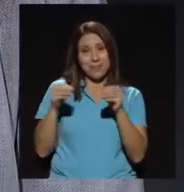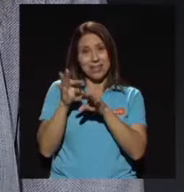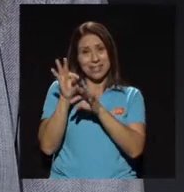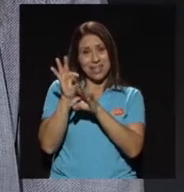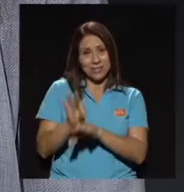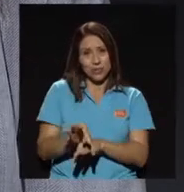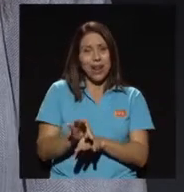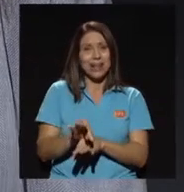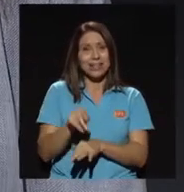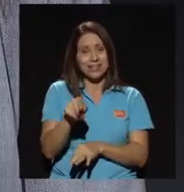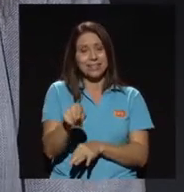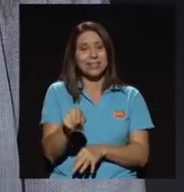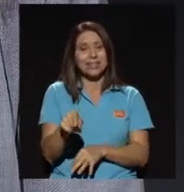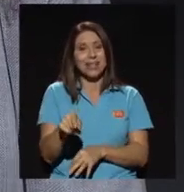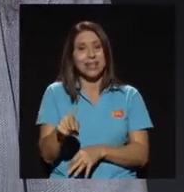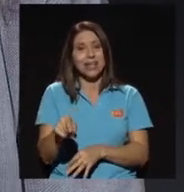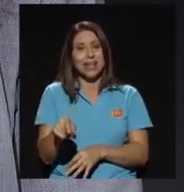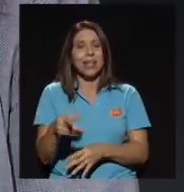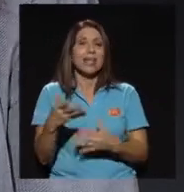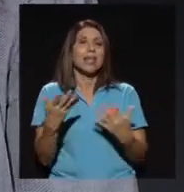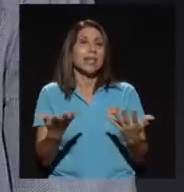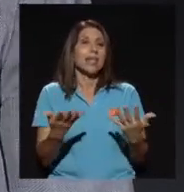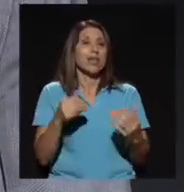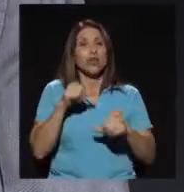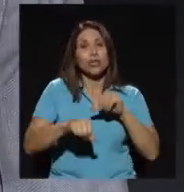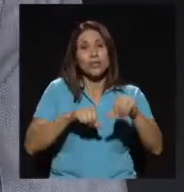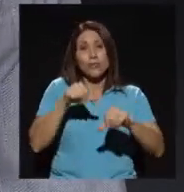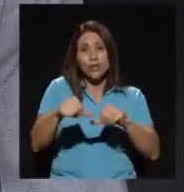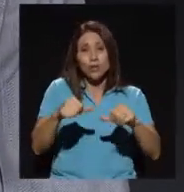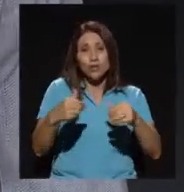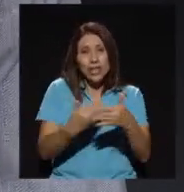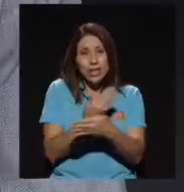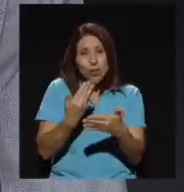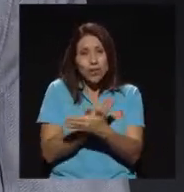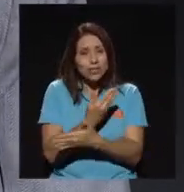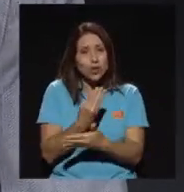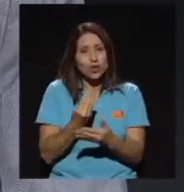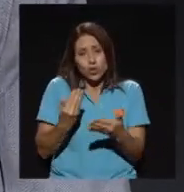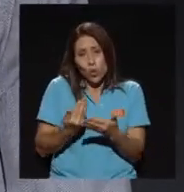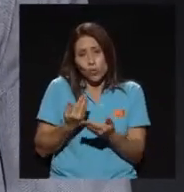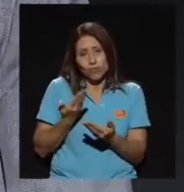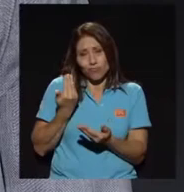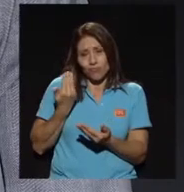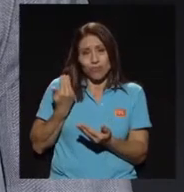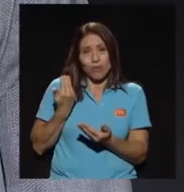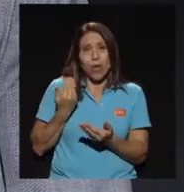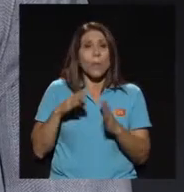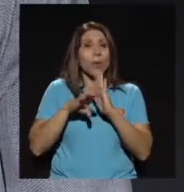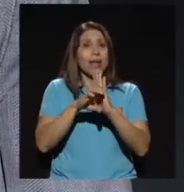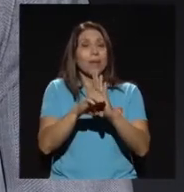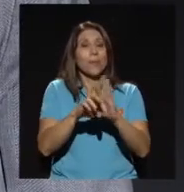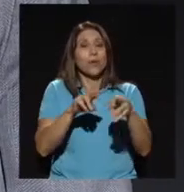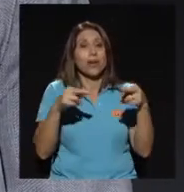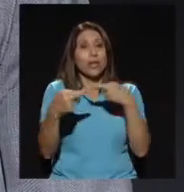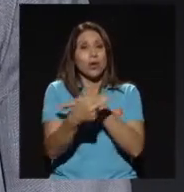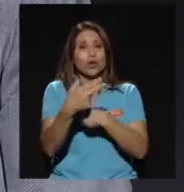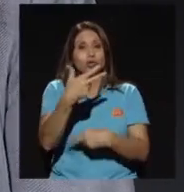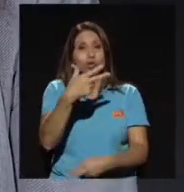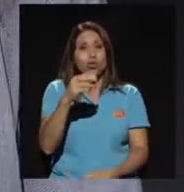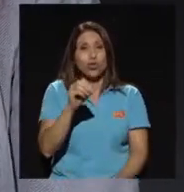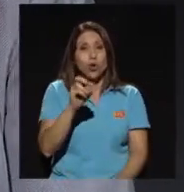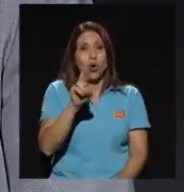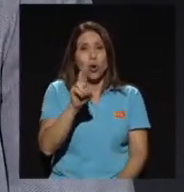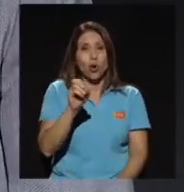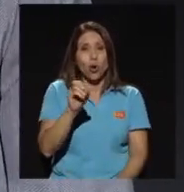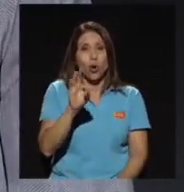zonas periféricas, y los esfuerzos de innovación son bastante recientes. Por ejemplo, en la región Chorotega, que acabamos de analizar, uno